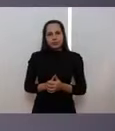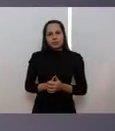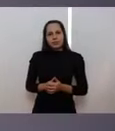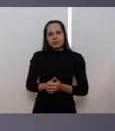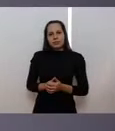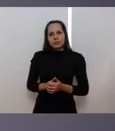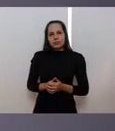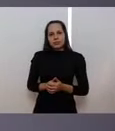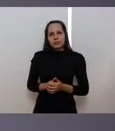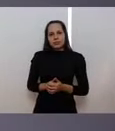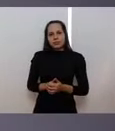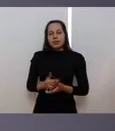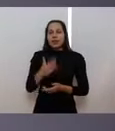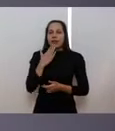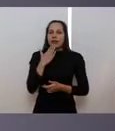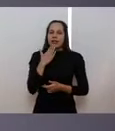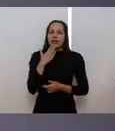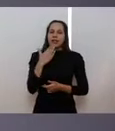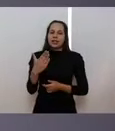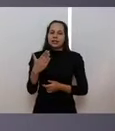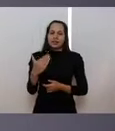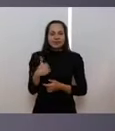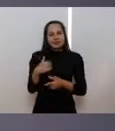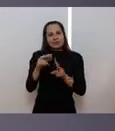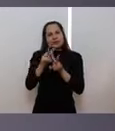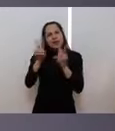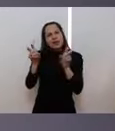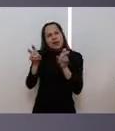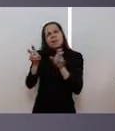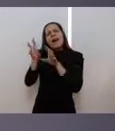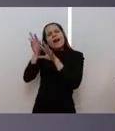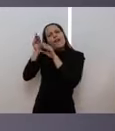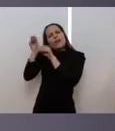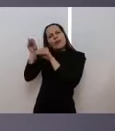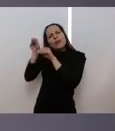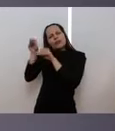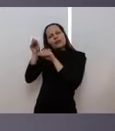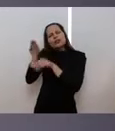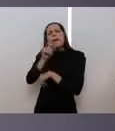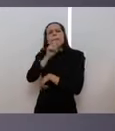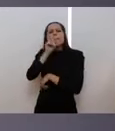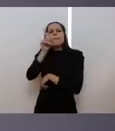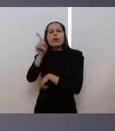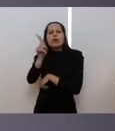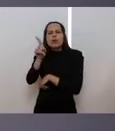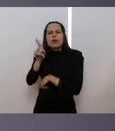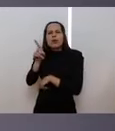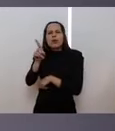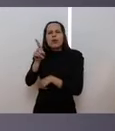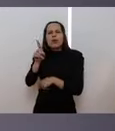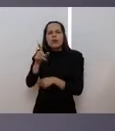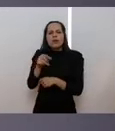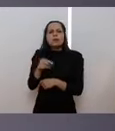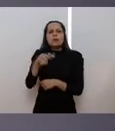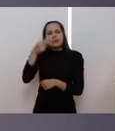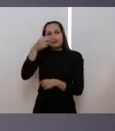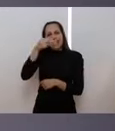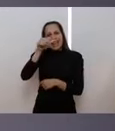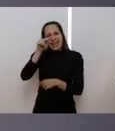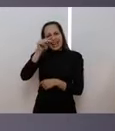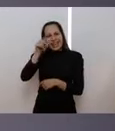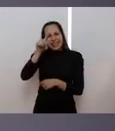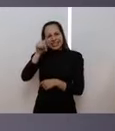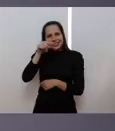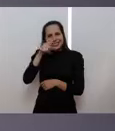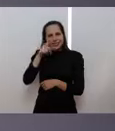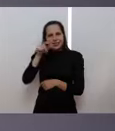coronel vega respecto a formación tenemos también una pregunta esta es para el coronel hans garcía subdirector de docencia e